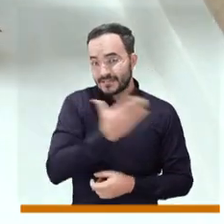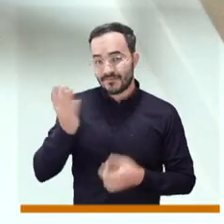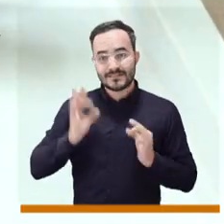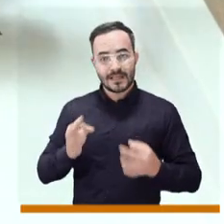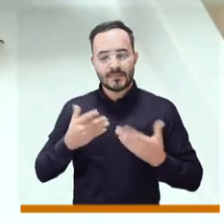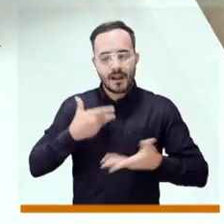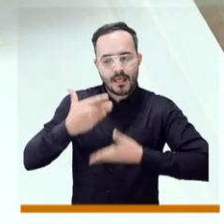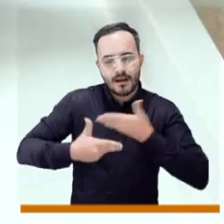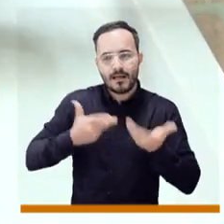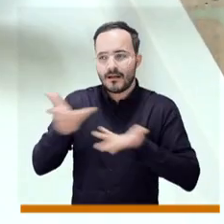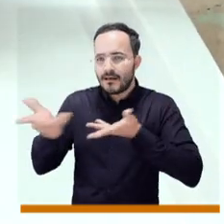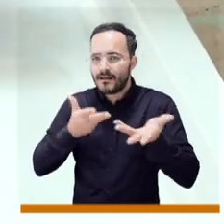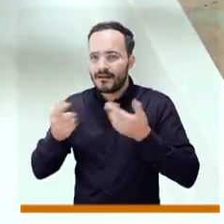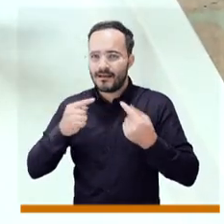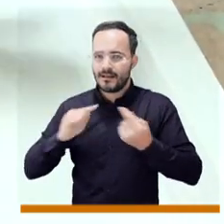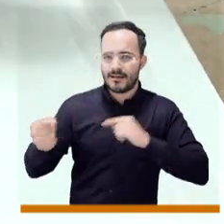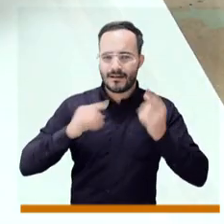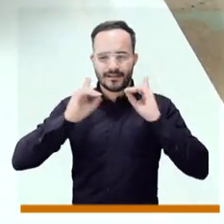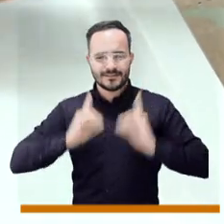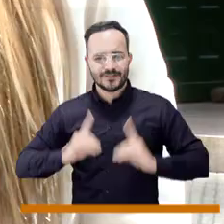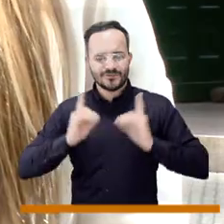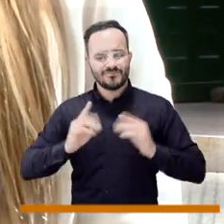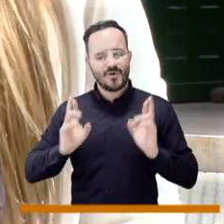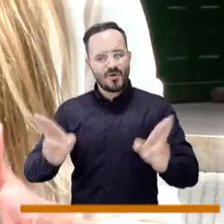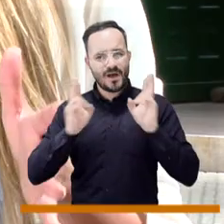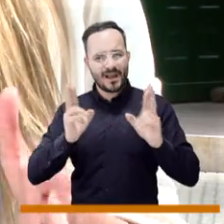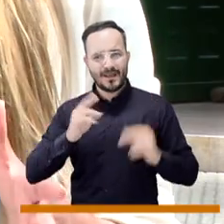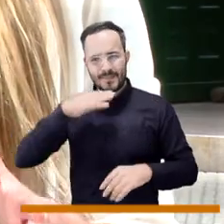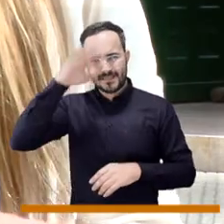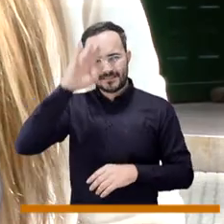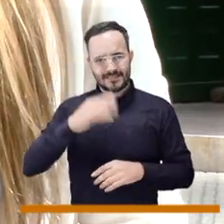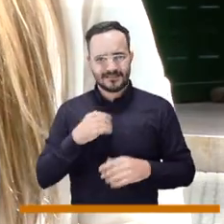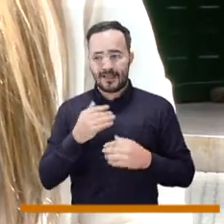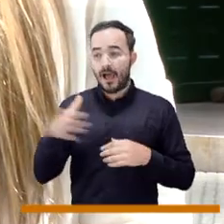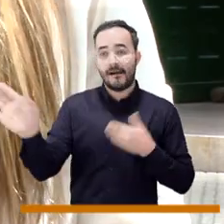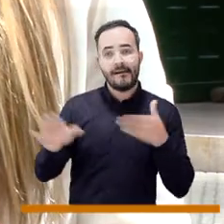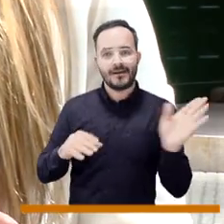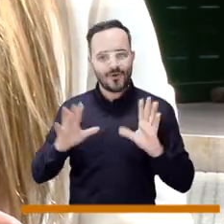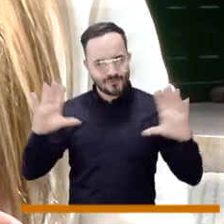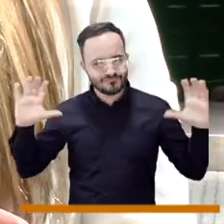importante. Desde el Consejo de Medellín dialogamos, debatimos y decidimos para